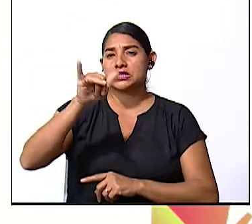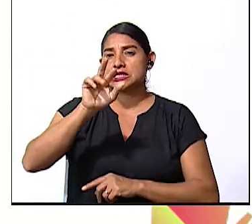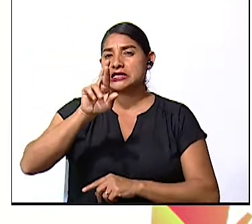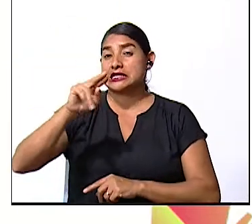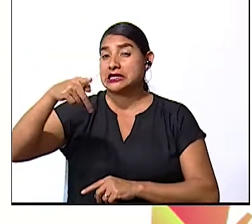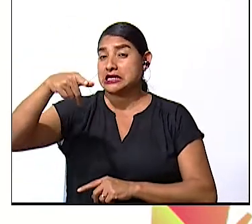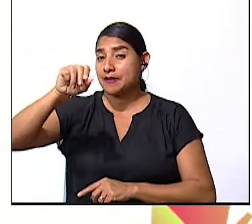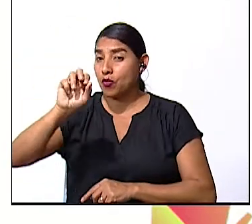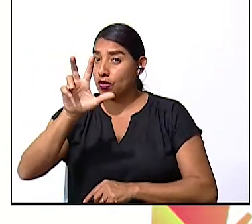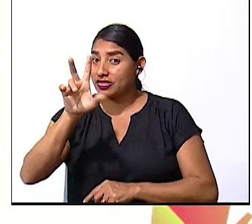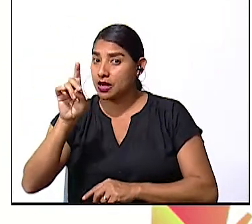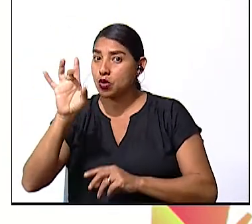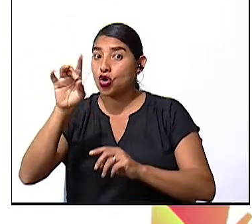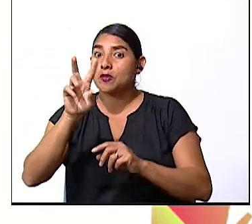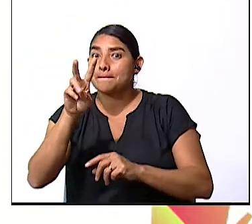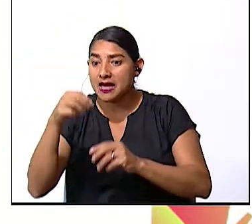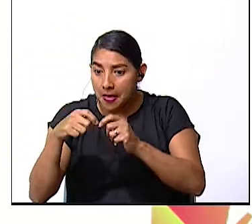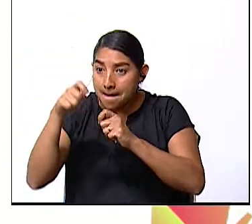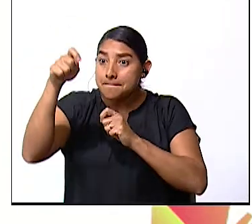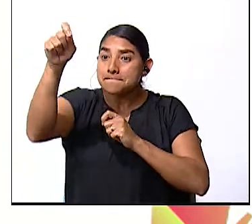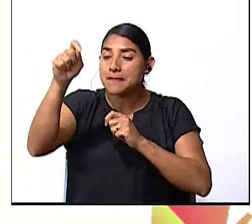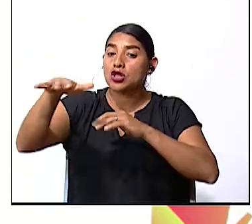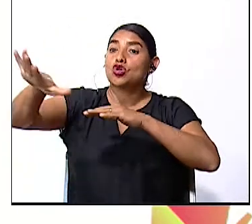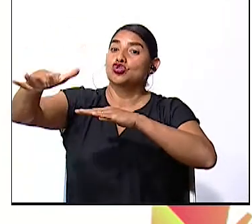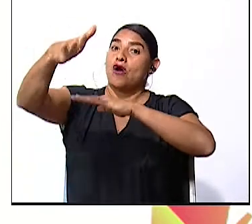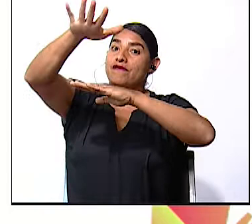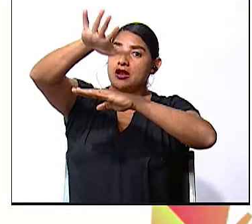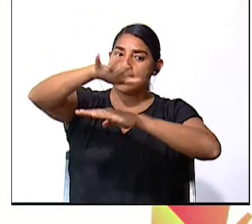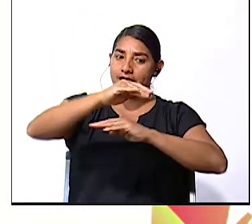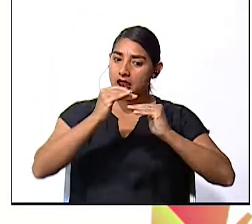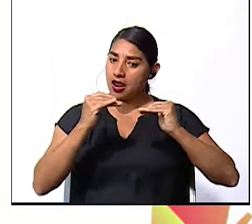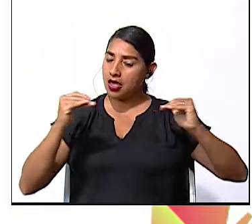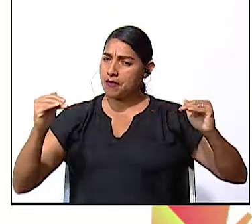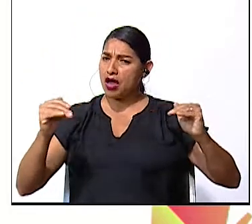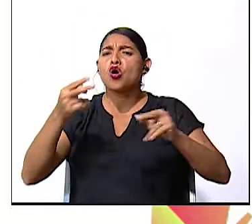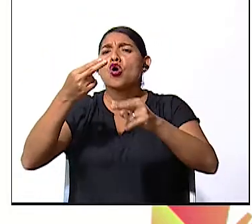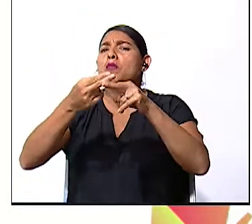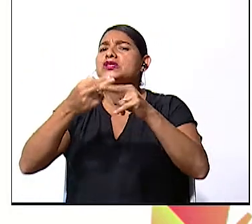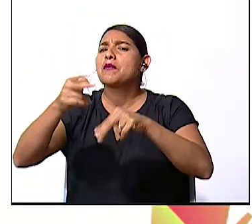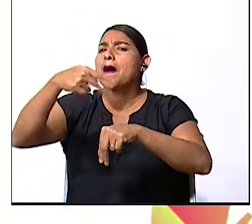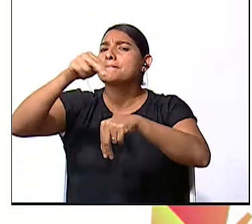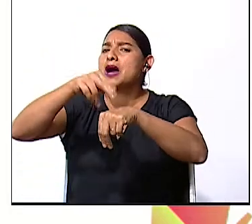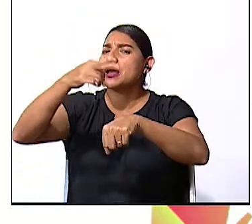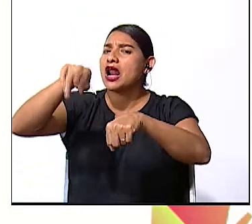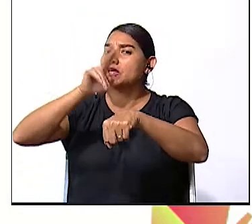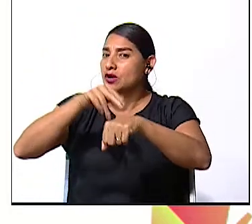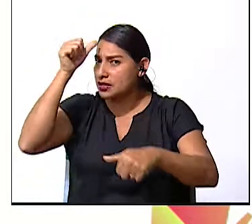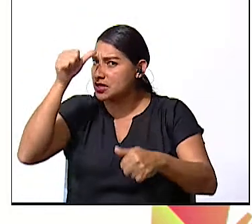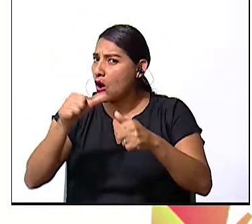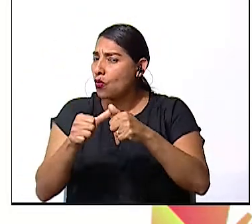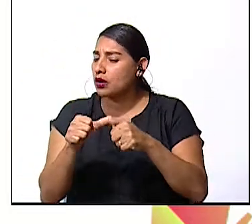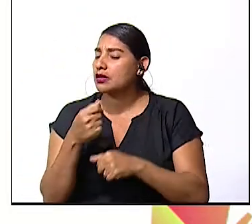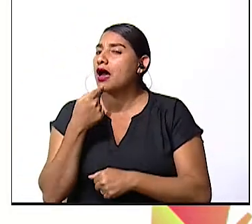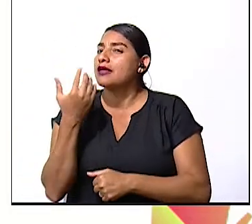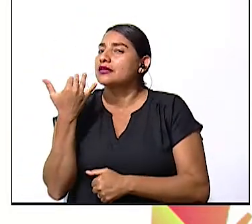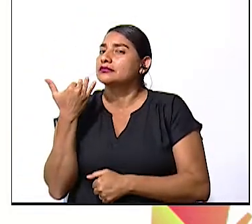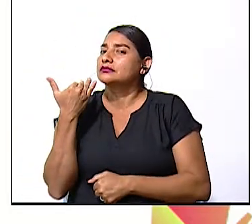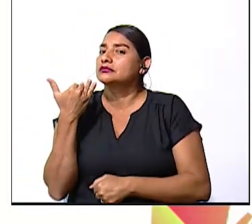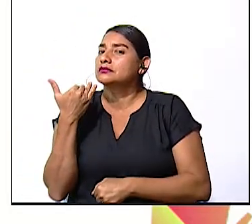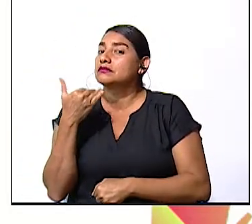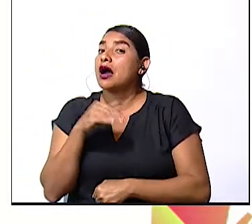con 3.820 metros sobre el nivel del mar. ¿Cómo se llamaba ese parque nacional? Ya yo les dije una pista.